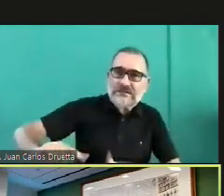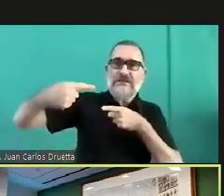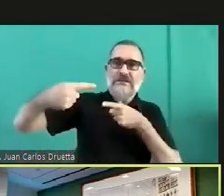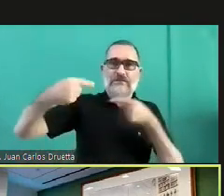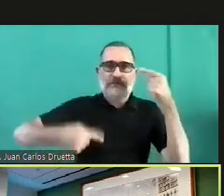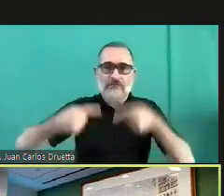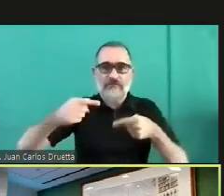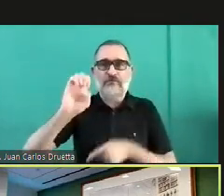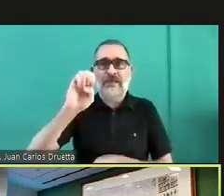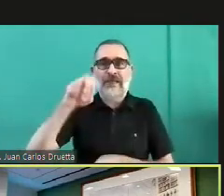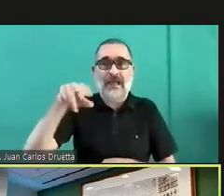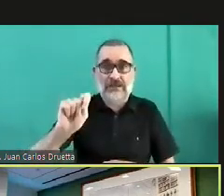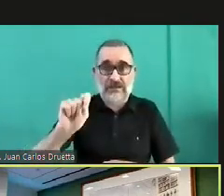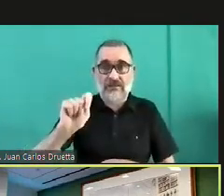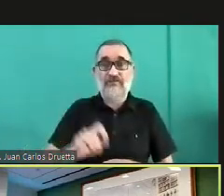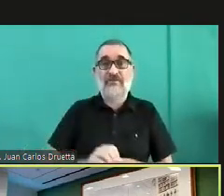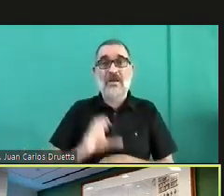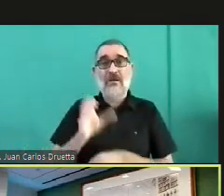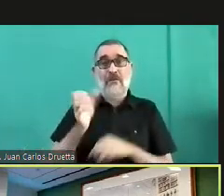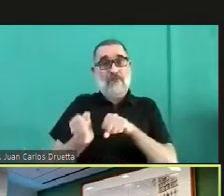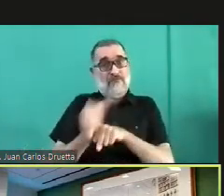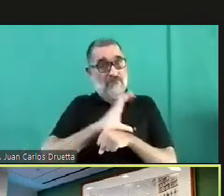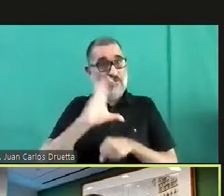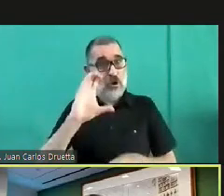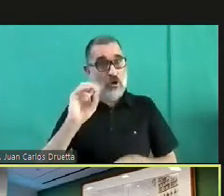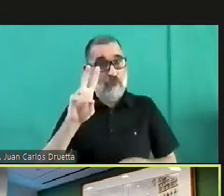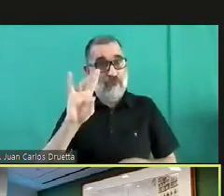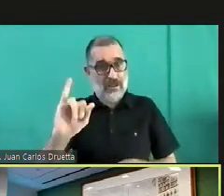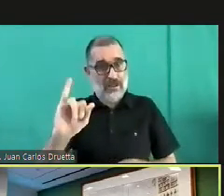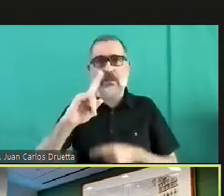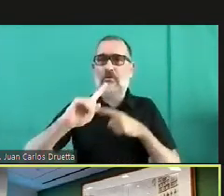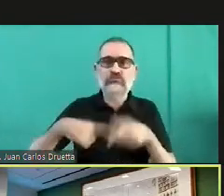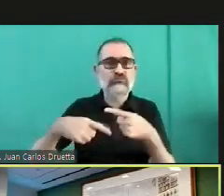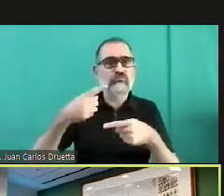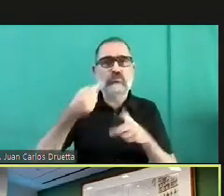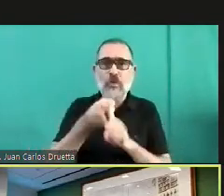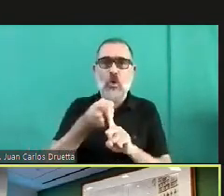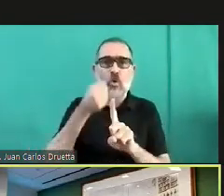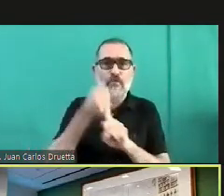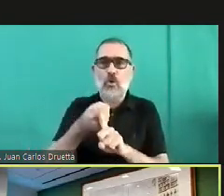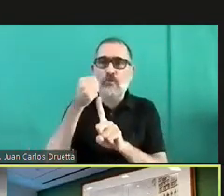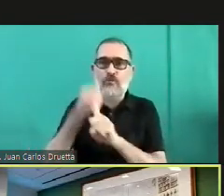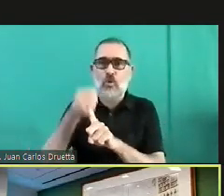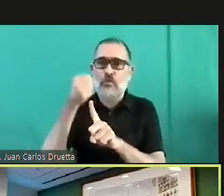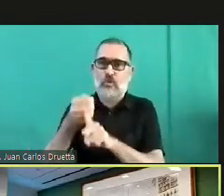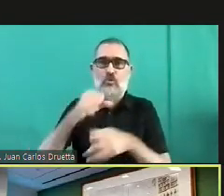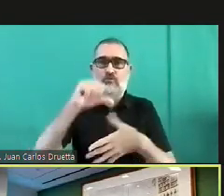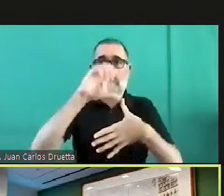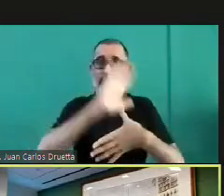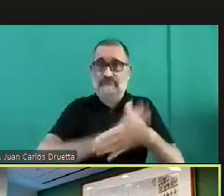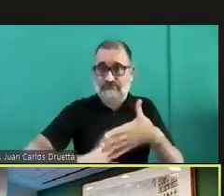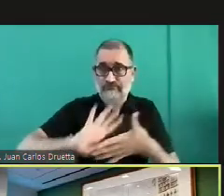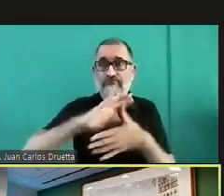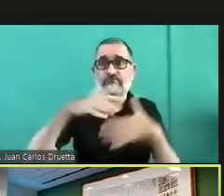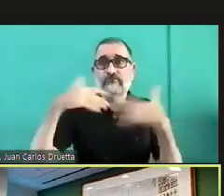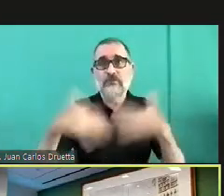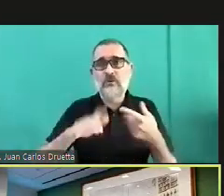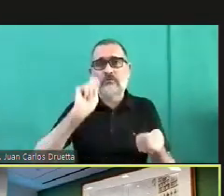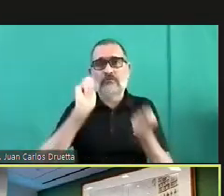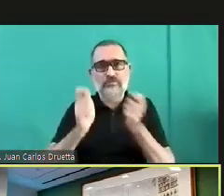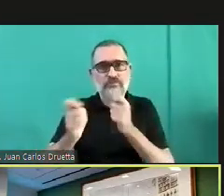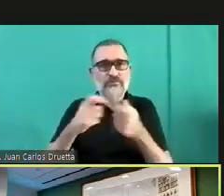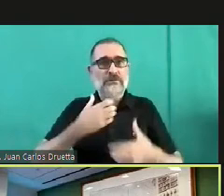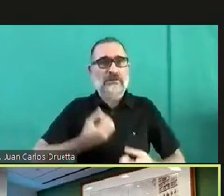experimentan una crisis económica también pero la crisis nos brinda una oportunidad de reformar nuestros